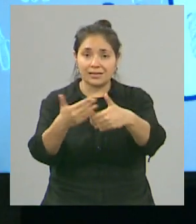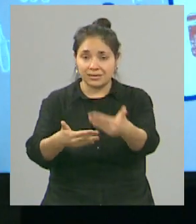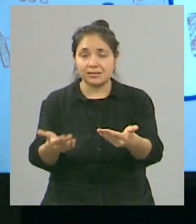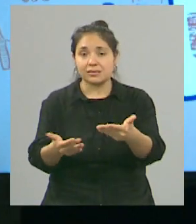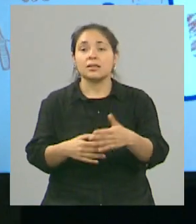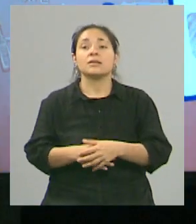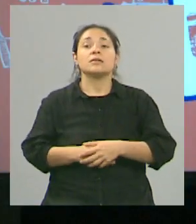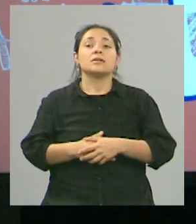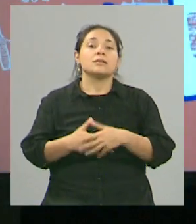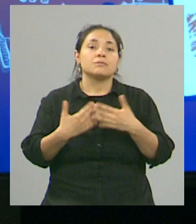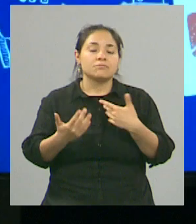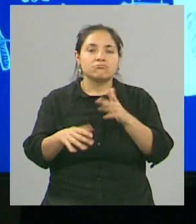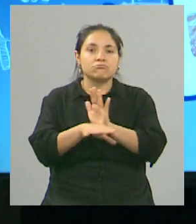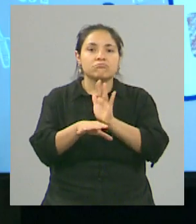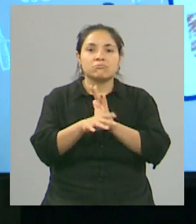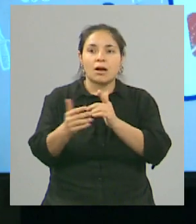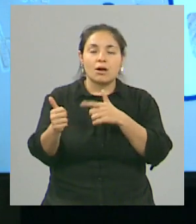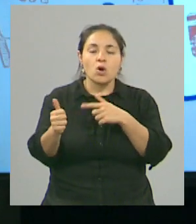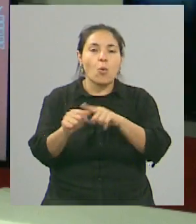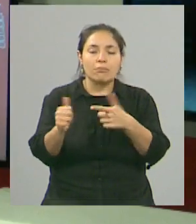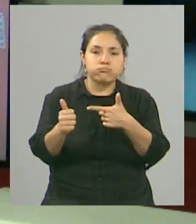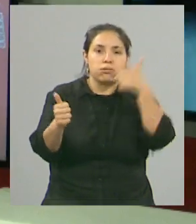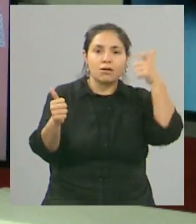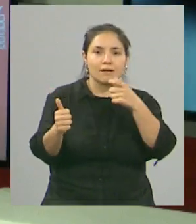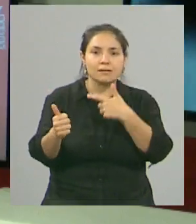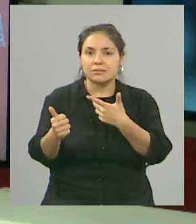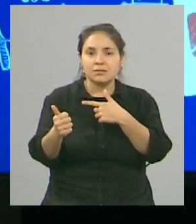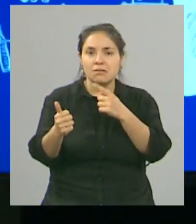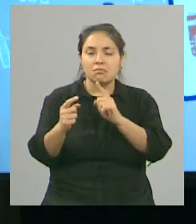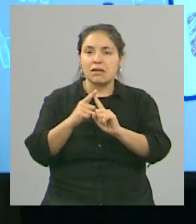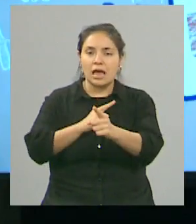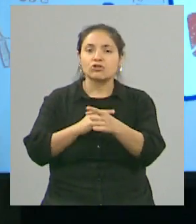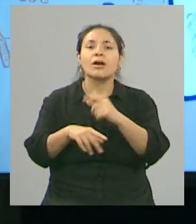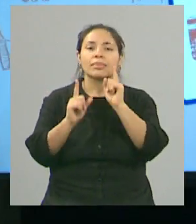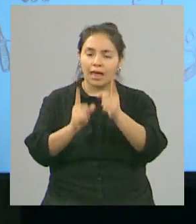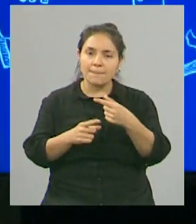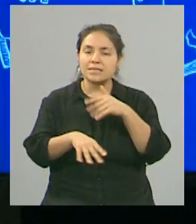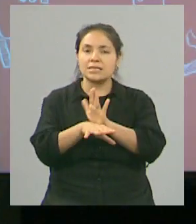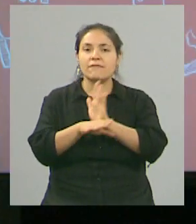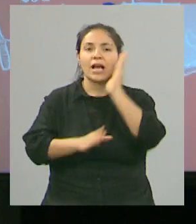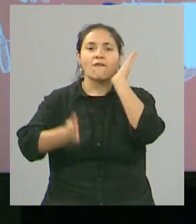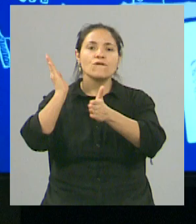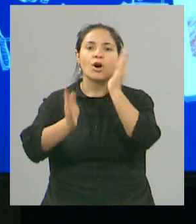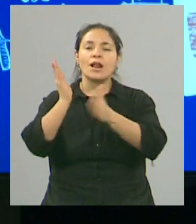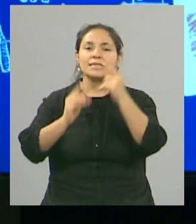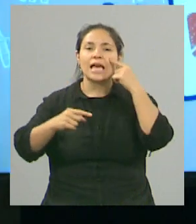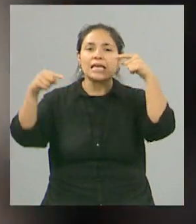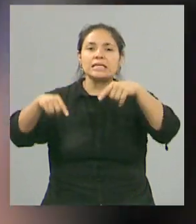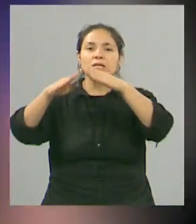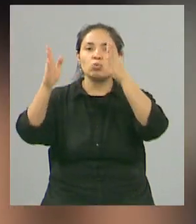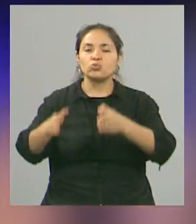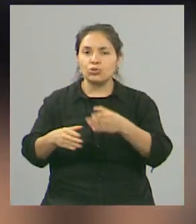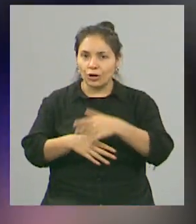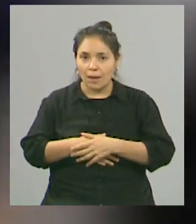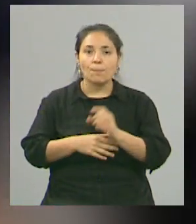que lo que era gatillo fácil, o lo que sigue siendo aún gatillo fácil, también es violencia institucional. ¿Por qué? Porque no es